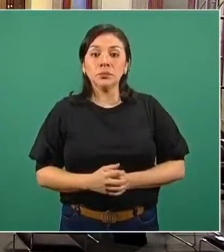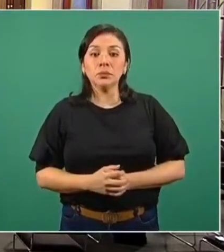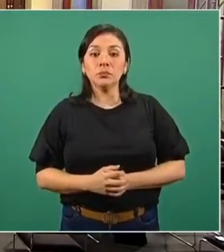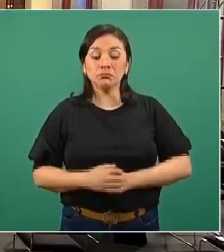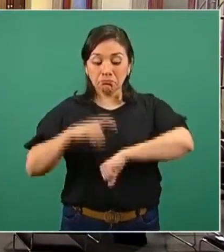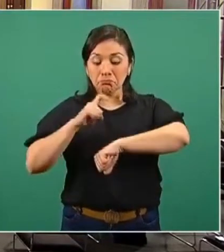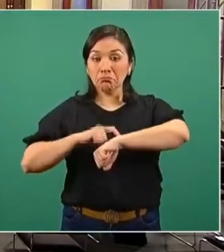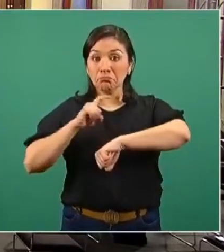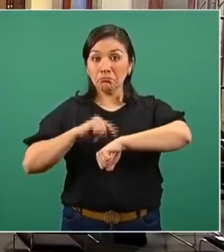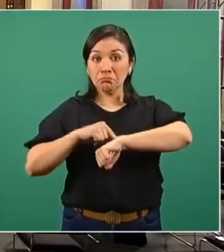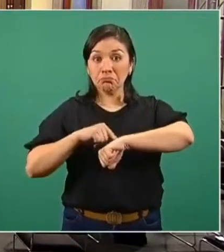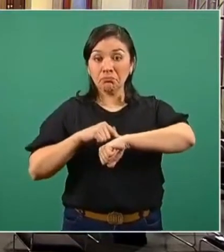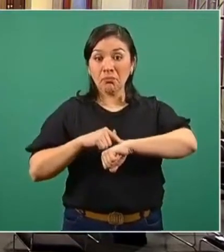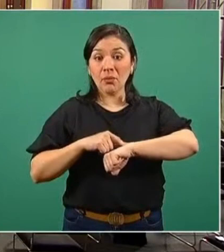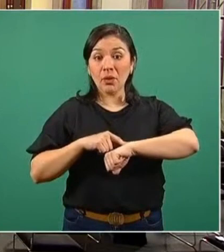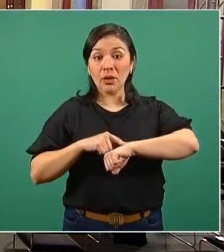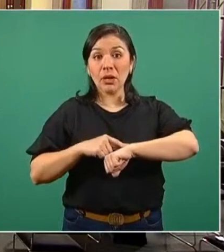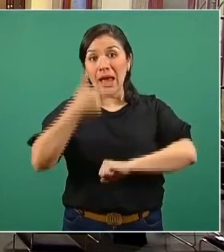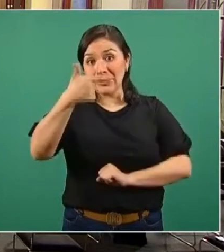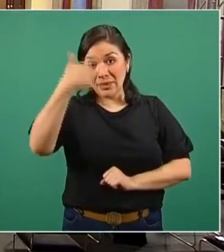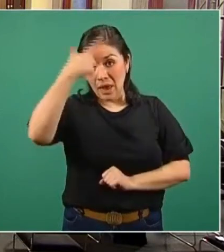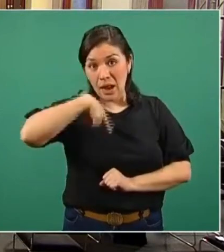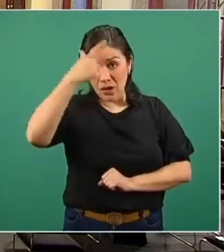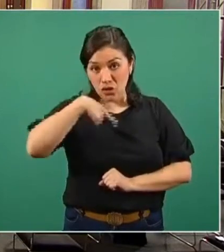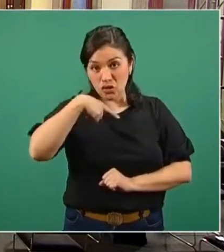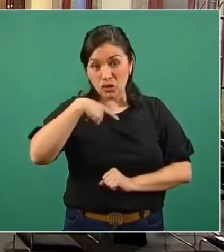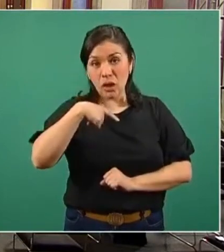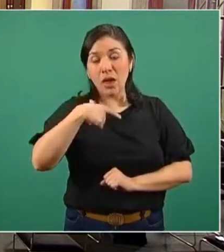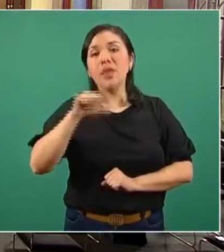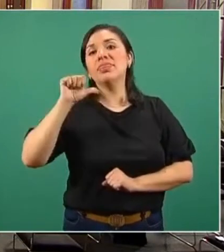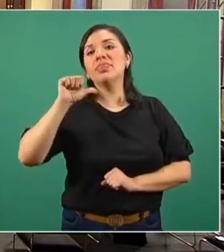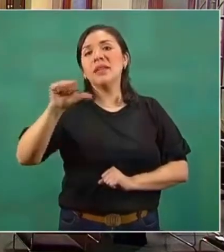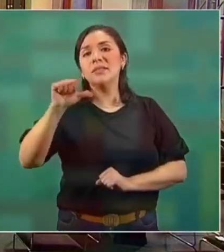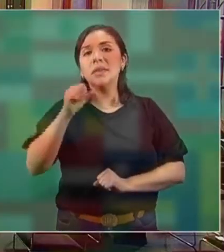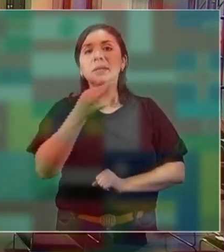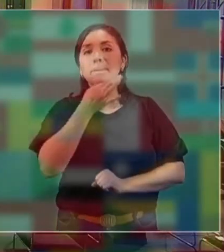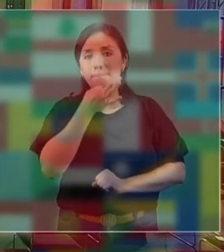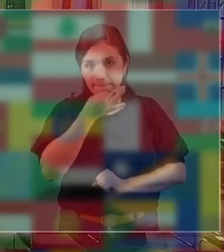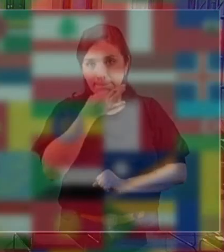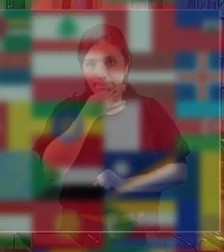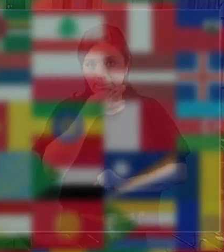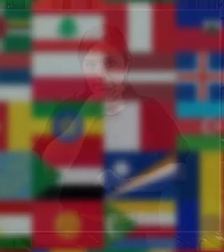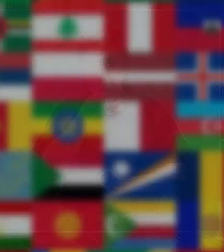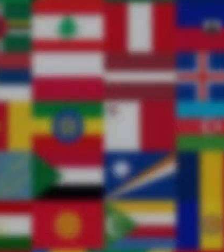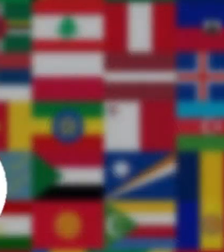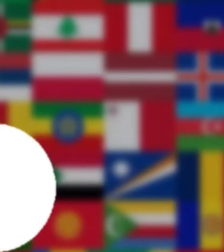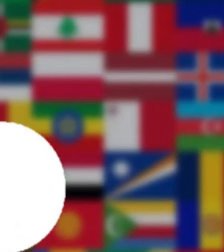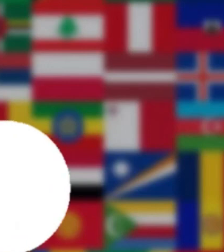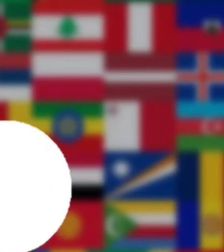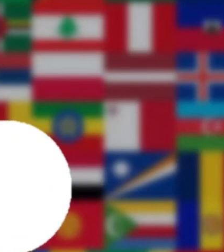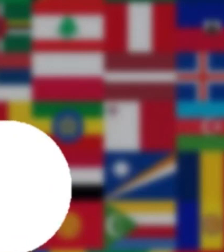Son las 19 horas con 16 minutos.